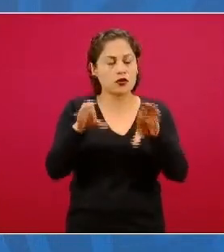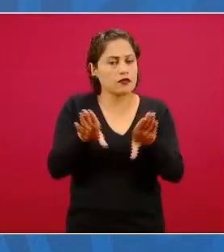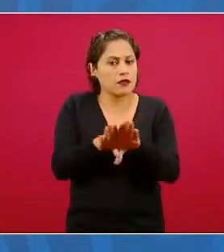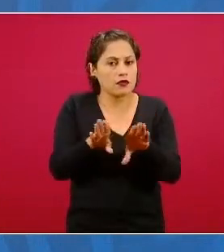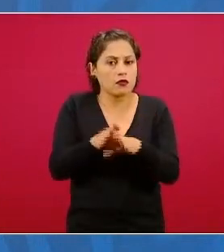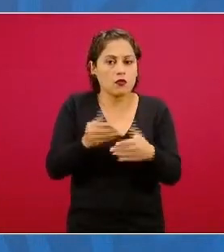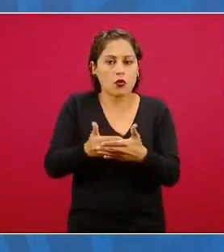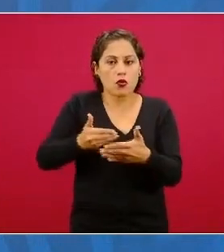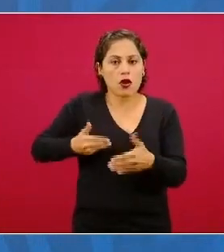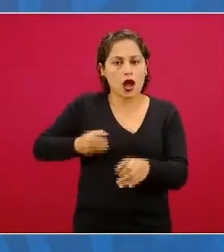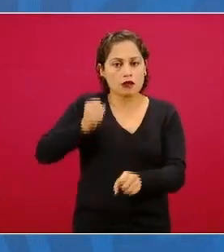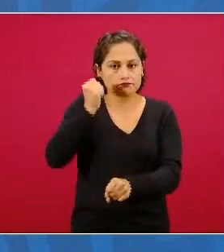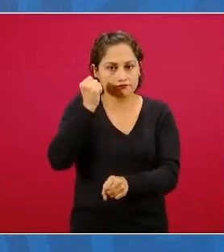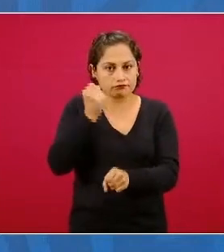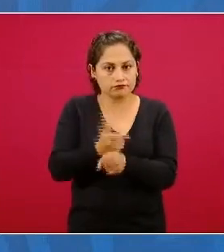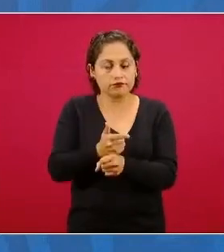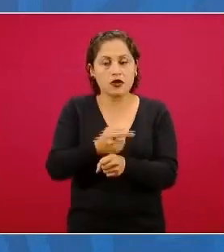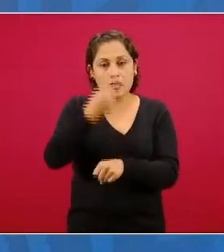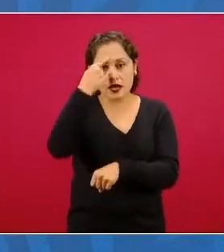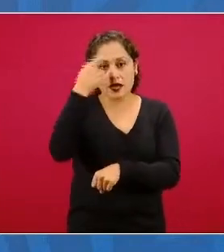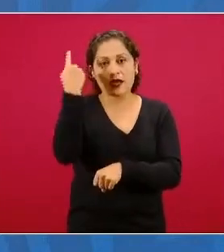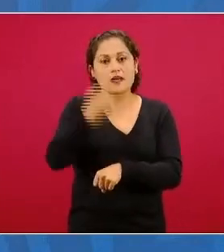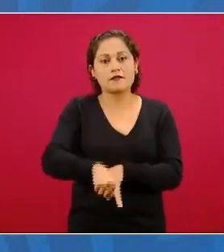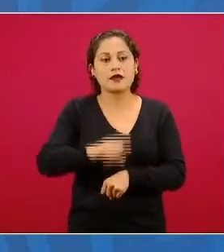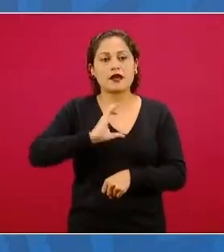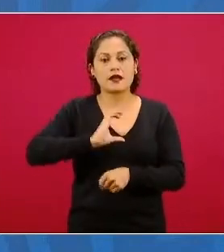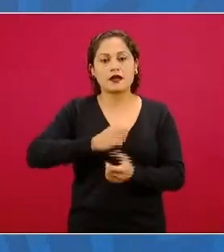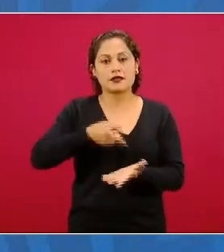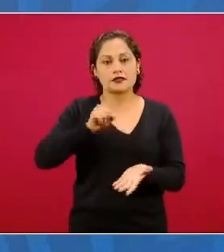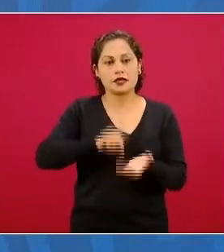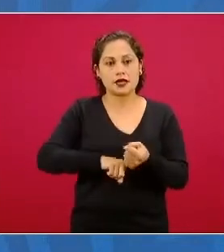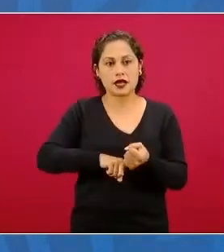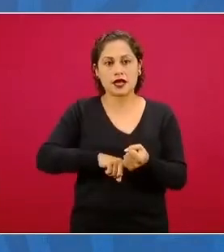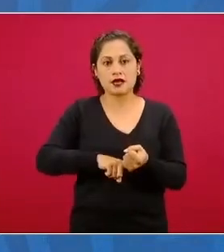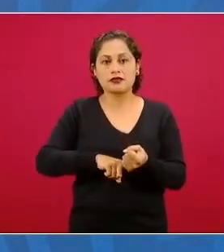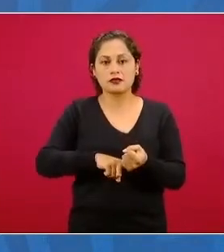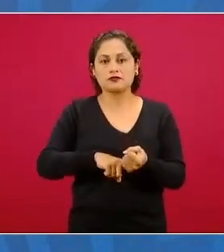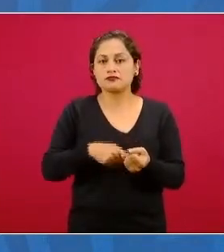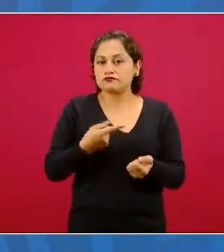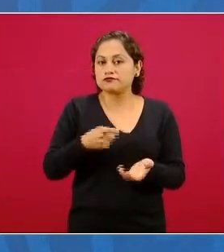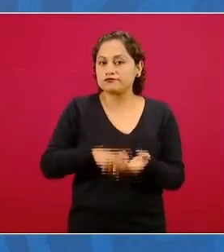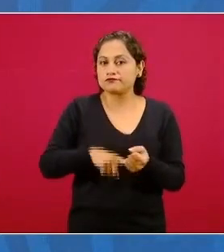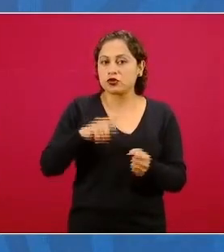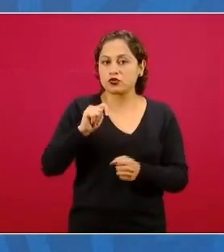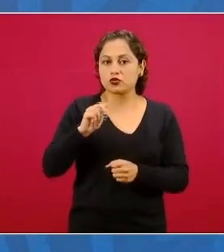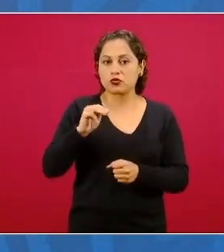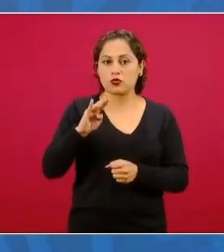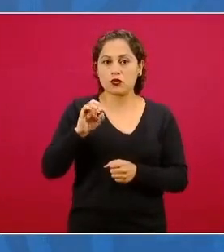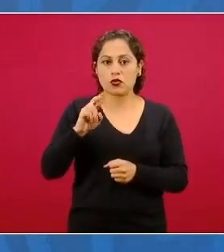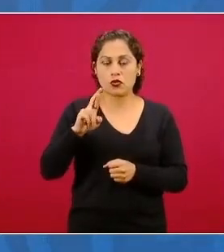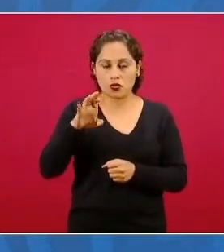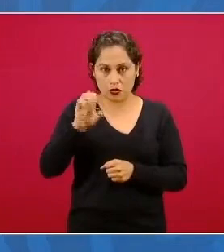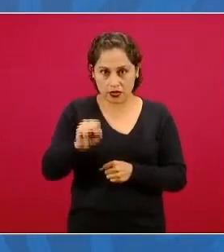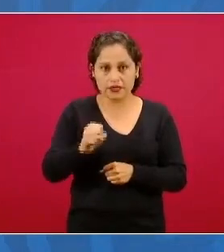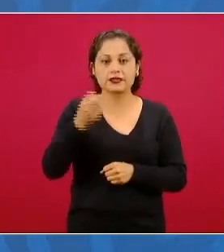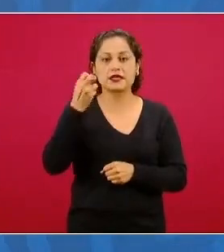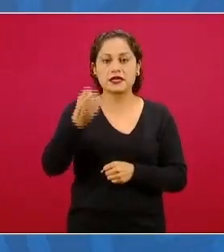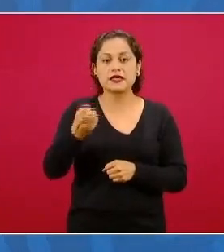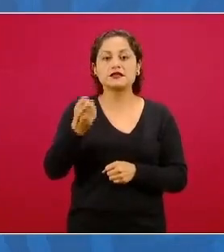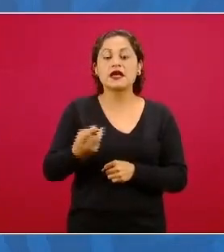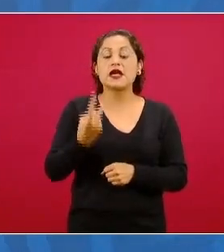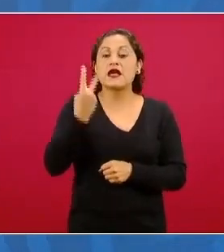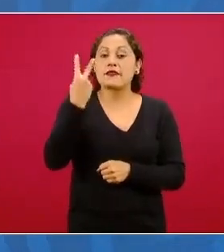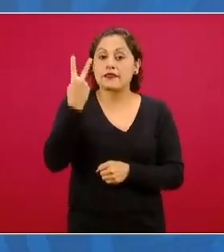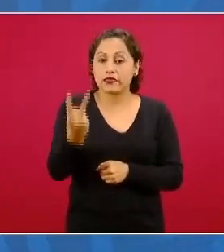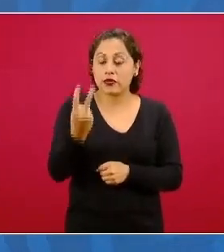temprana de lesiones malignas. Lesiones malignas nos referimos a tumores. Y hay dos intervenciones de tamizaje que son